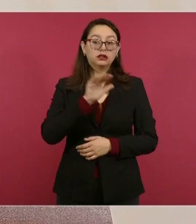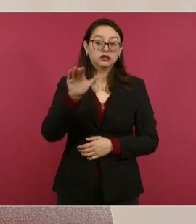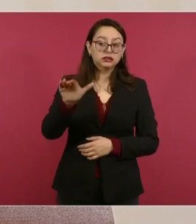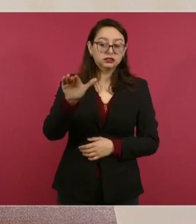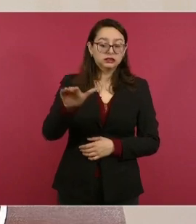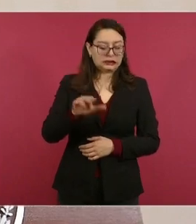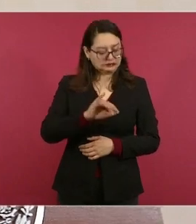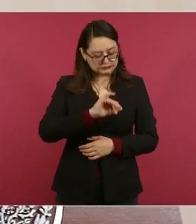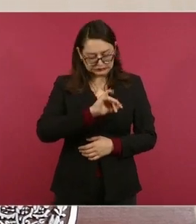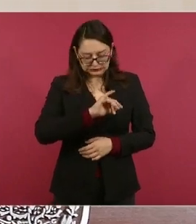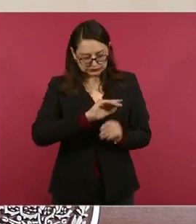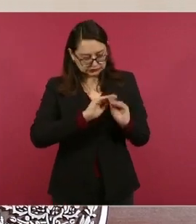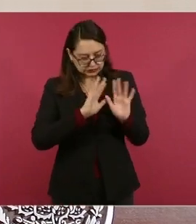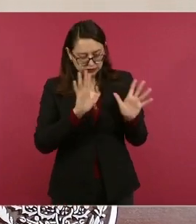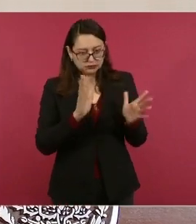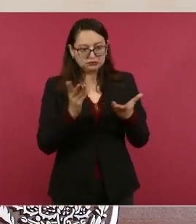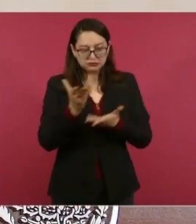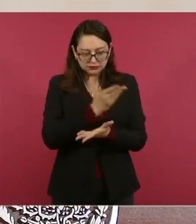Y se está llegando ya